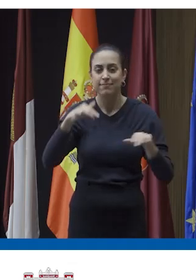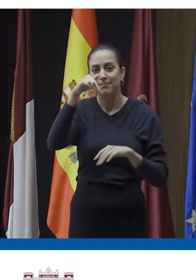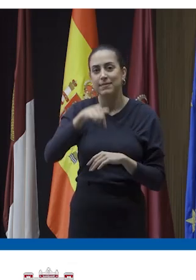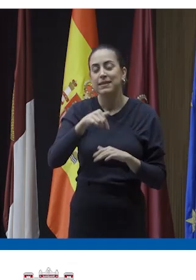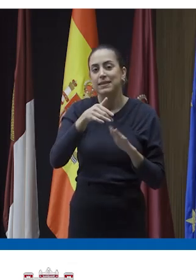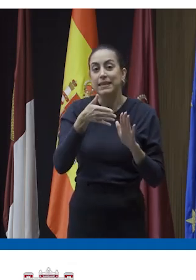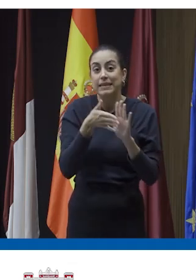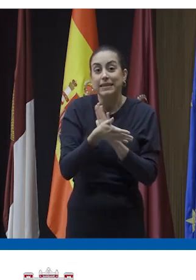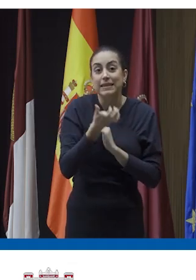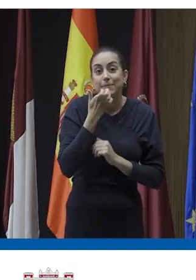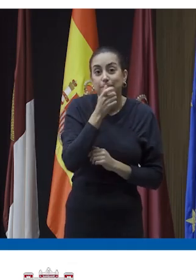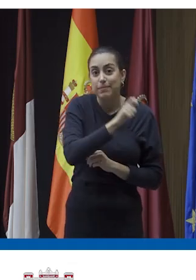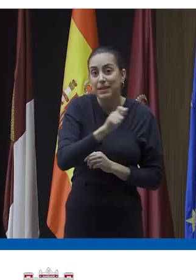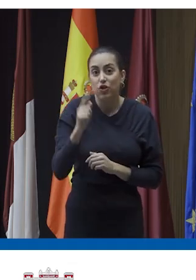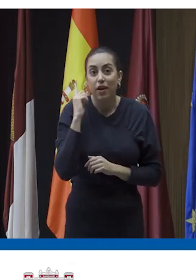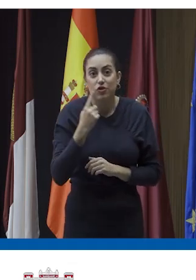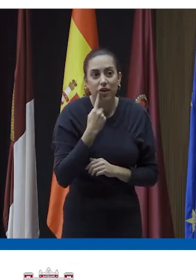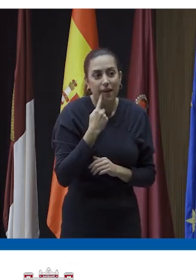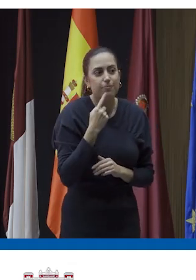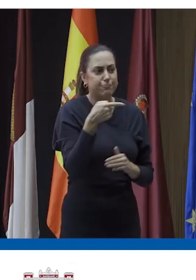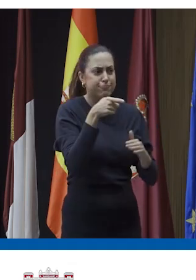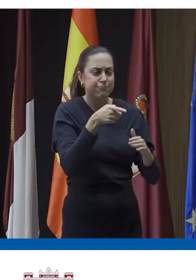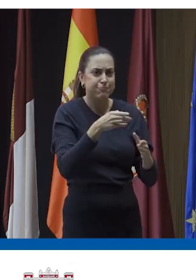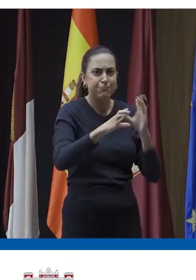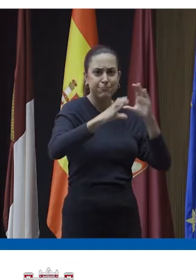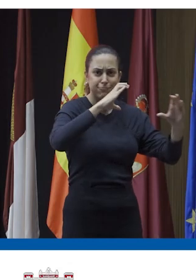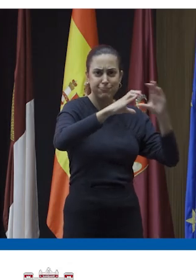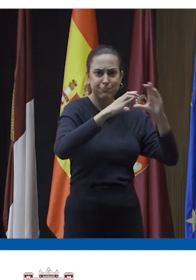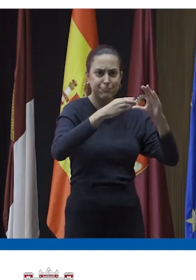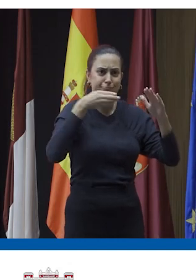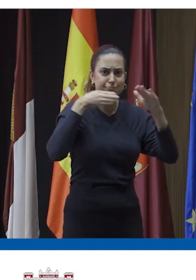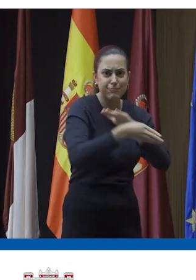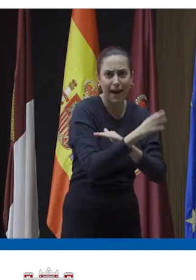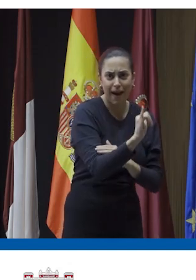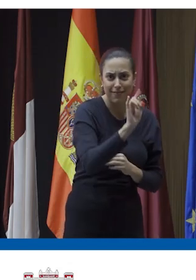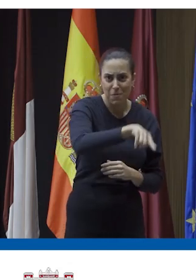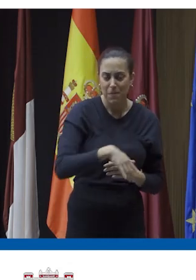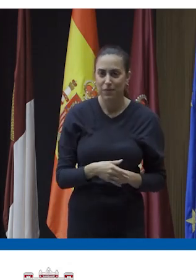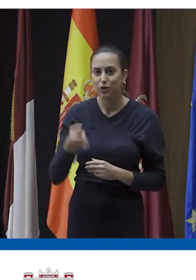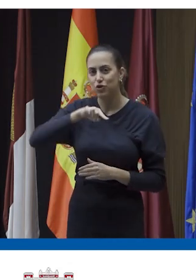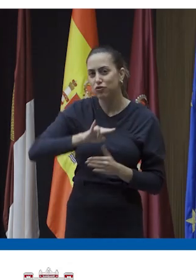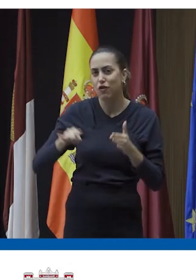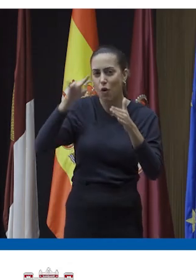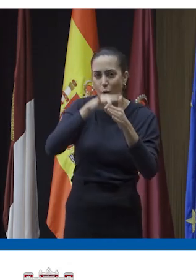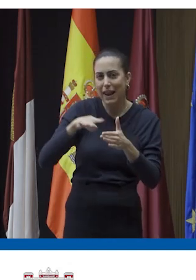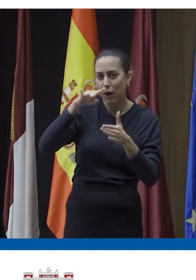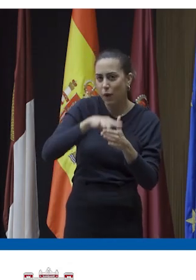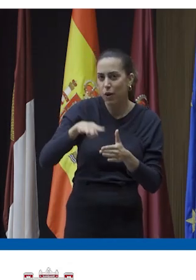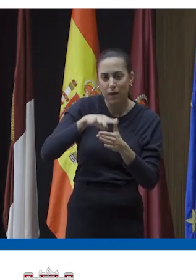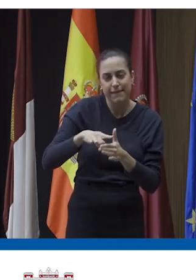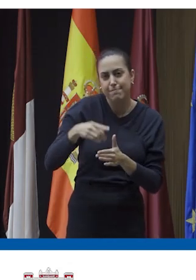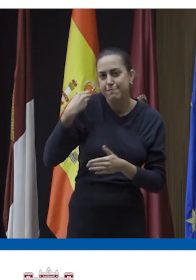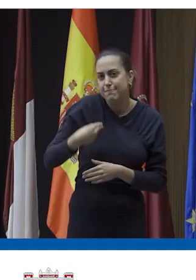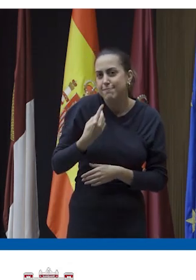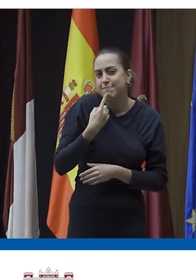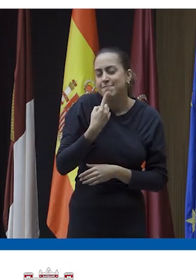a todas aquellas personas sordas y que, como decimos, y no nos cansamos de recordar lunes tras lunes, pues de esta manera también